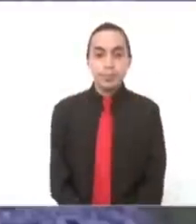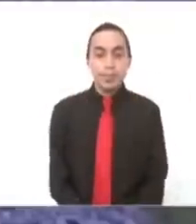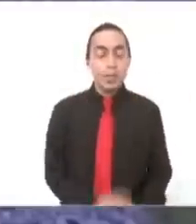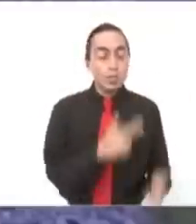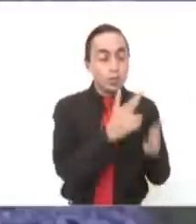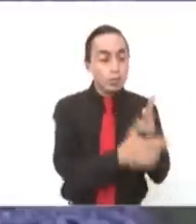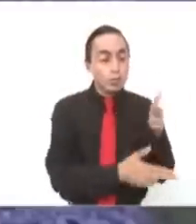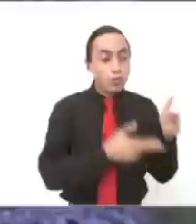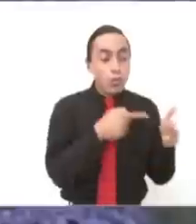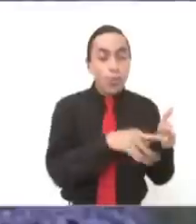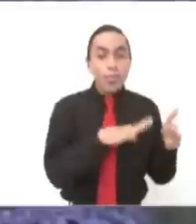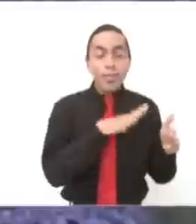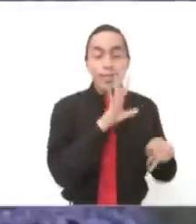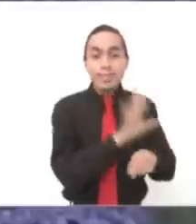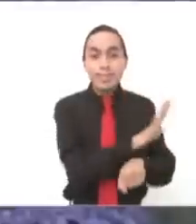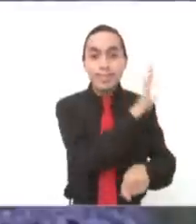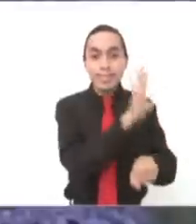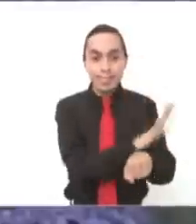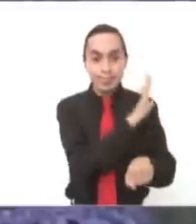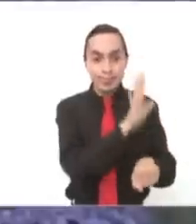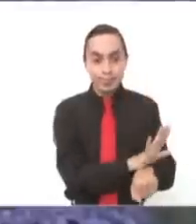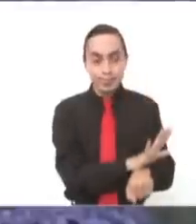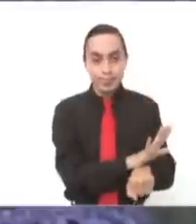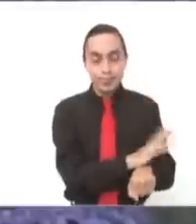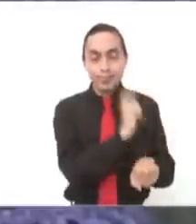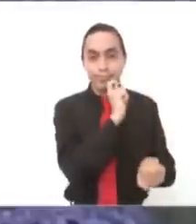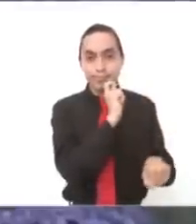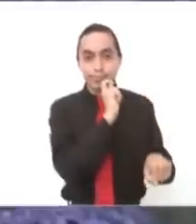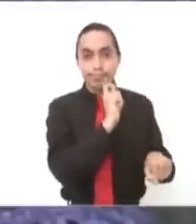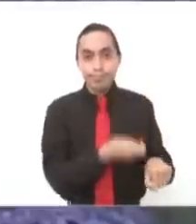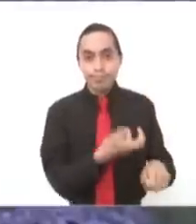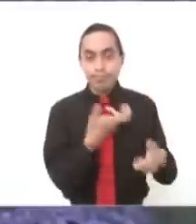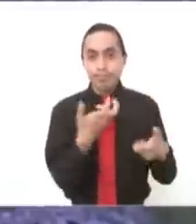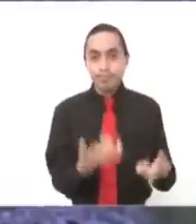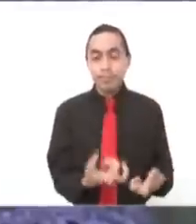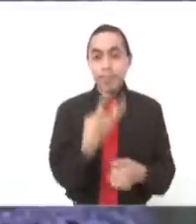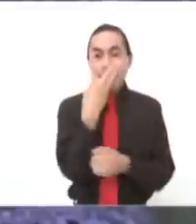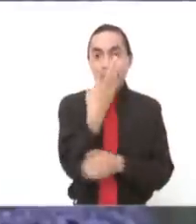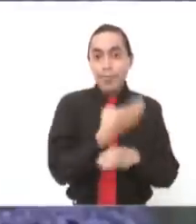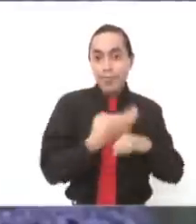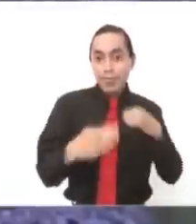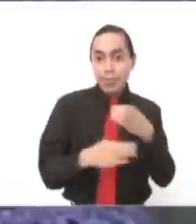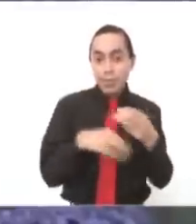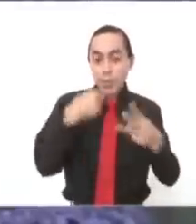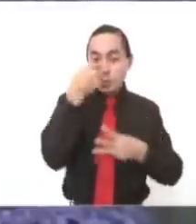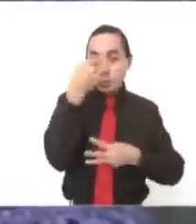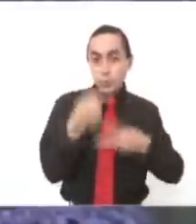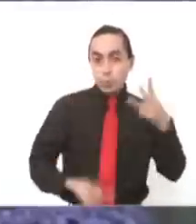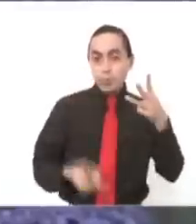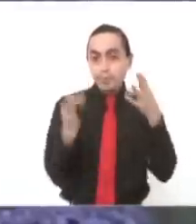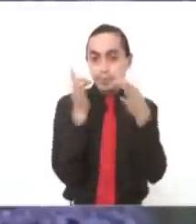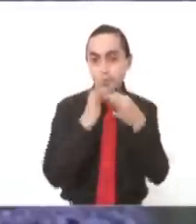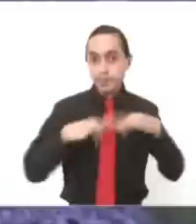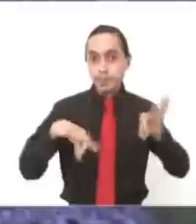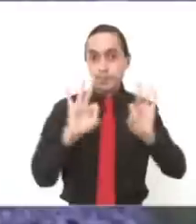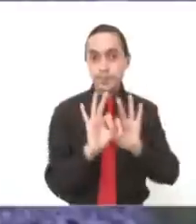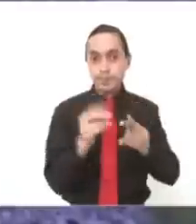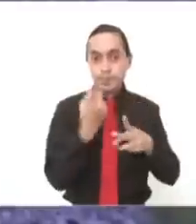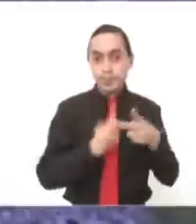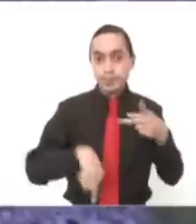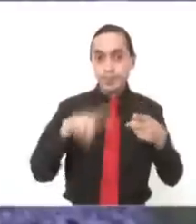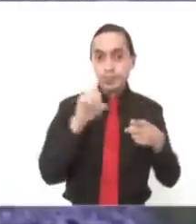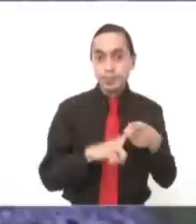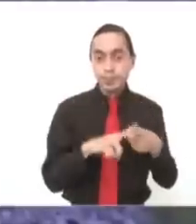trenes eléctricos. Con ello estamos hablando de 3 cosas muy sensibles y muy importantes.